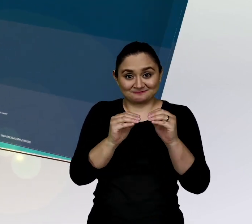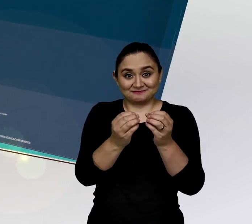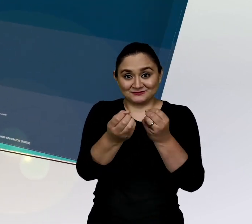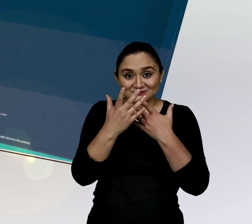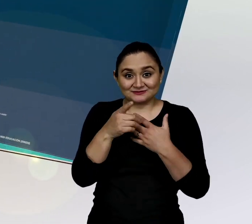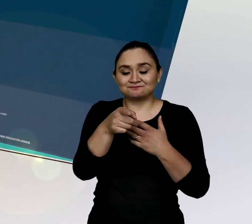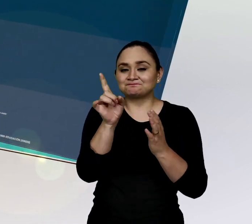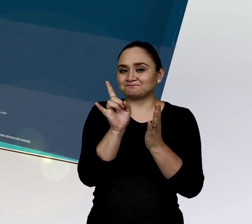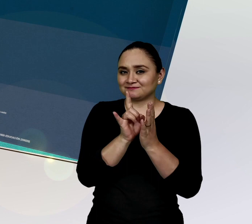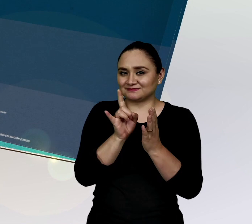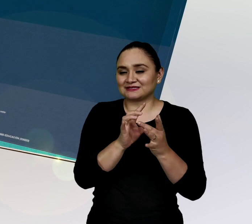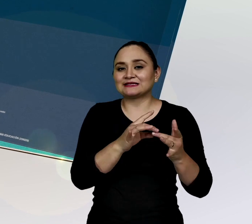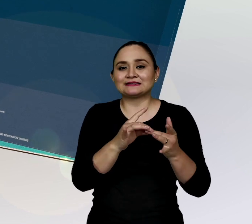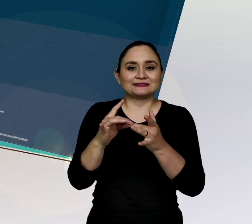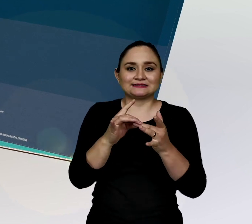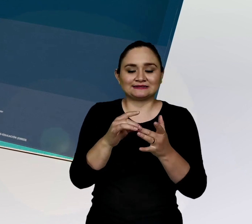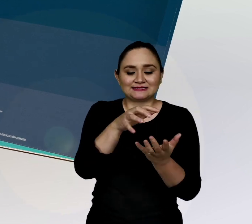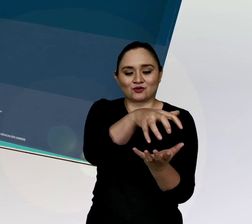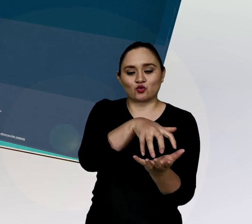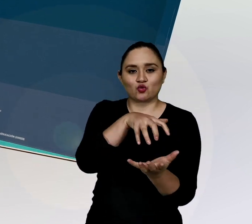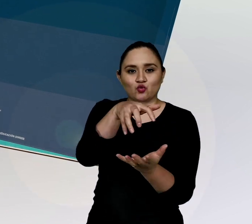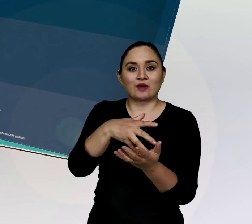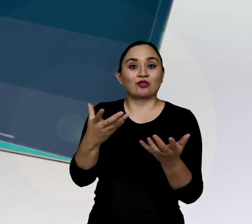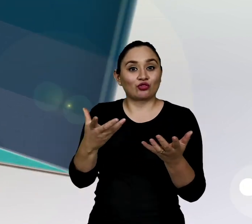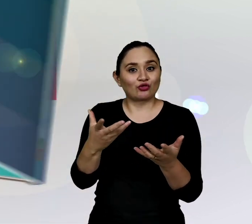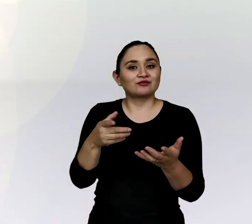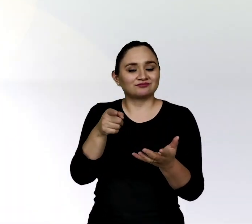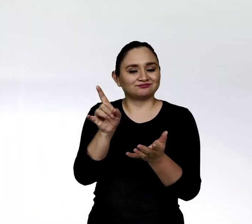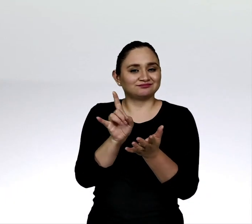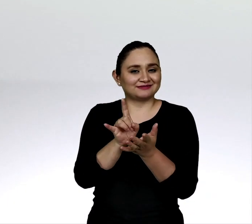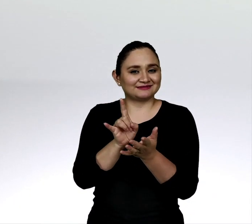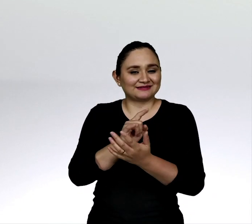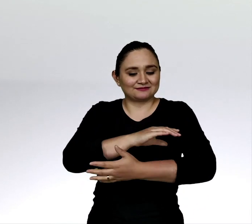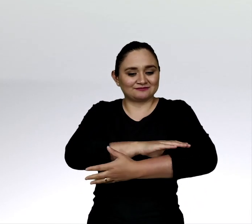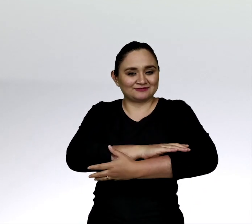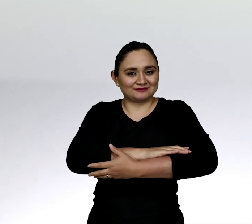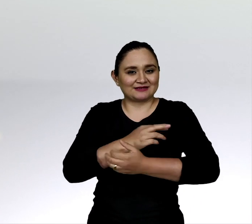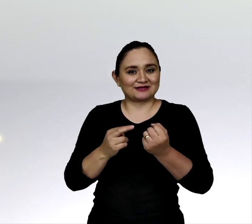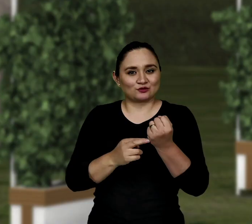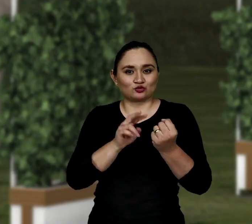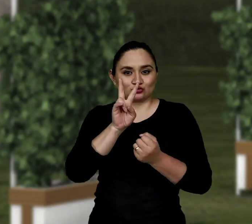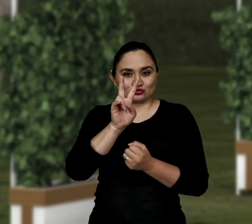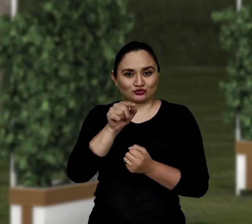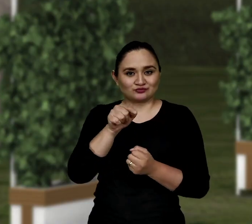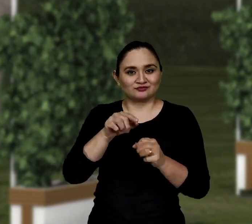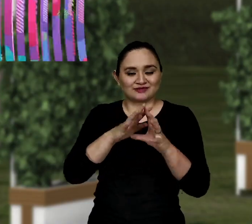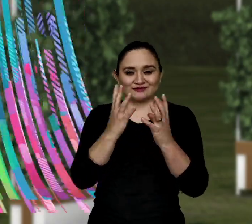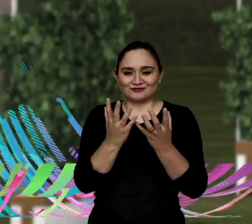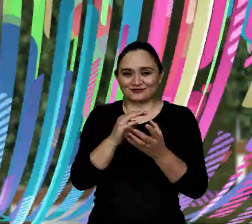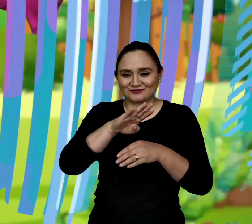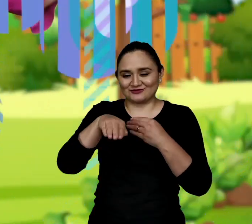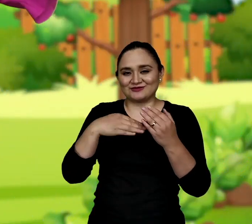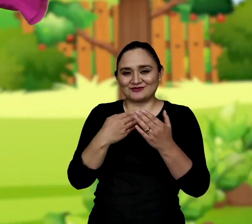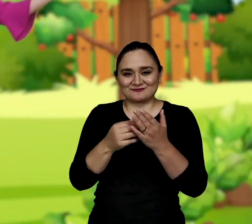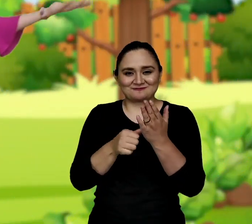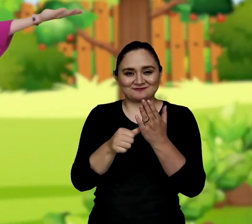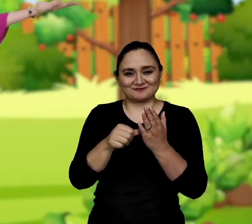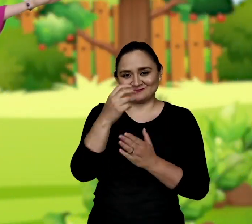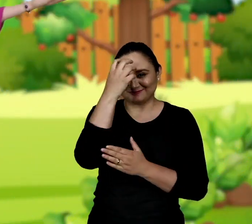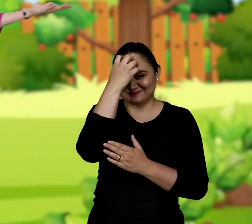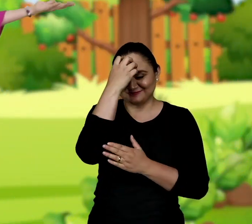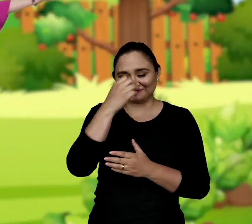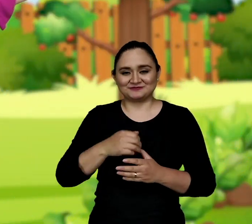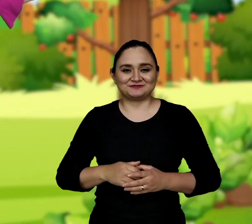de Recursos 2 en el micrositio de Tierra de Todos del Ministerio de Educación. ¡Chao! Para que en